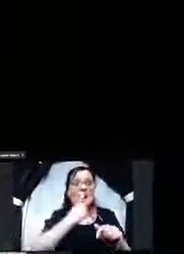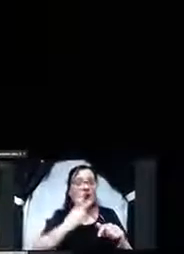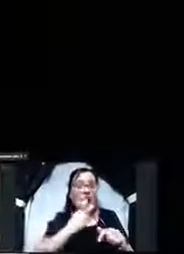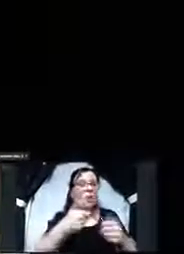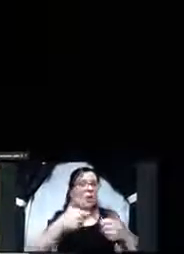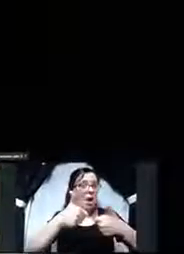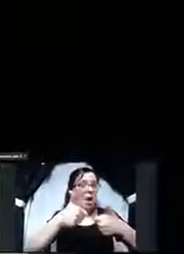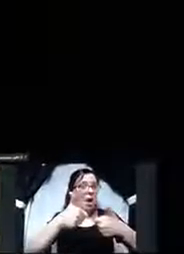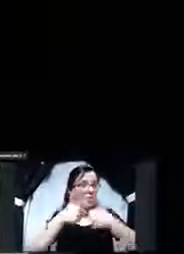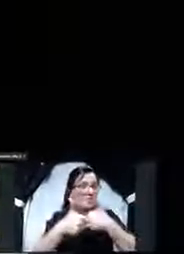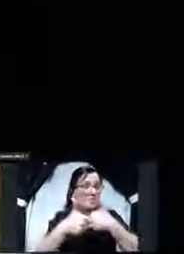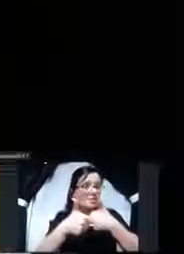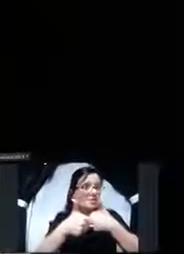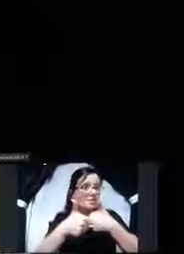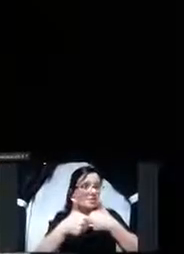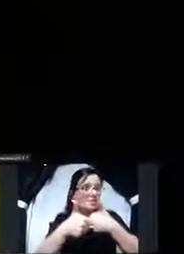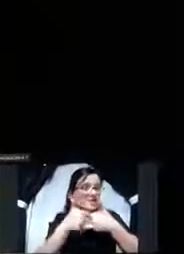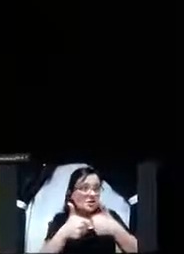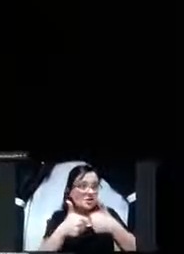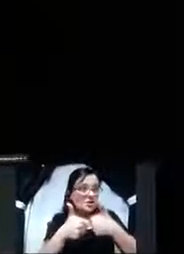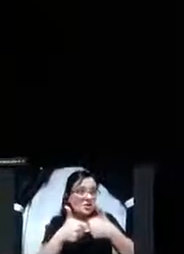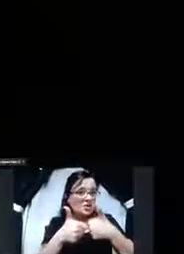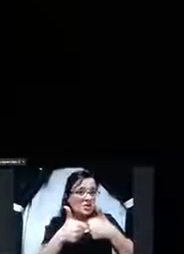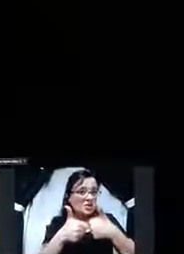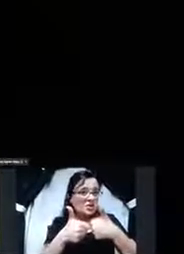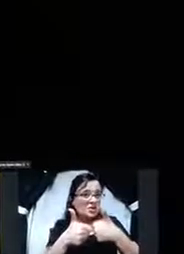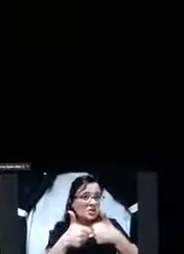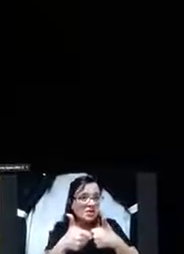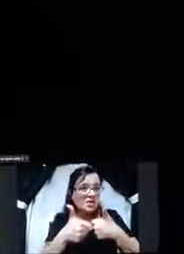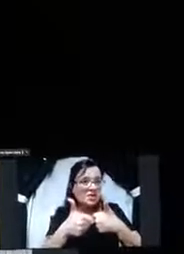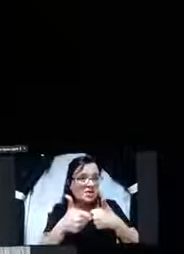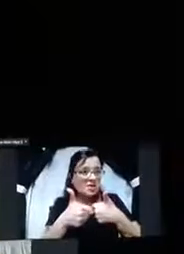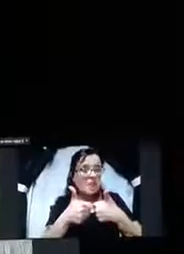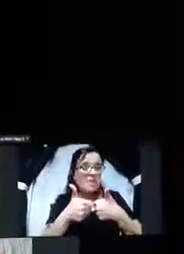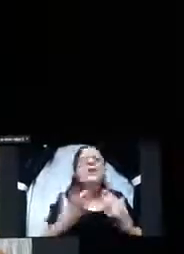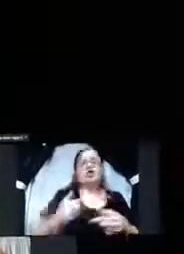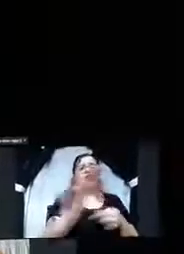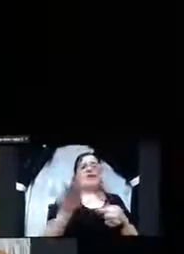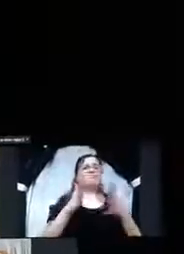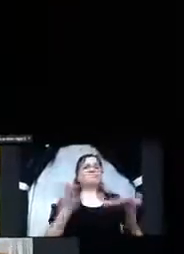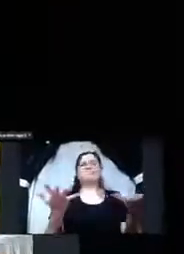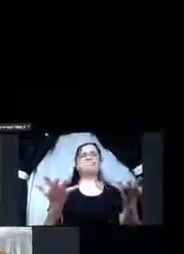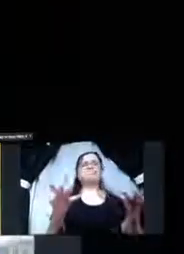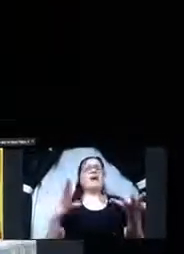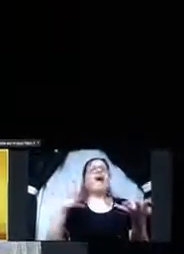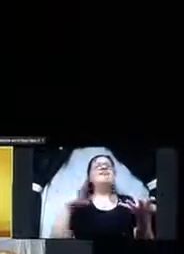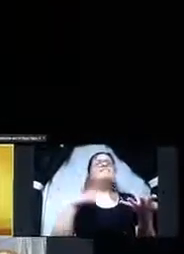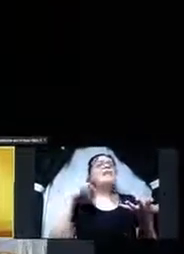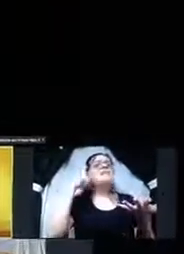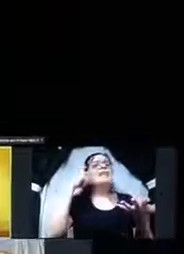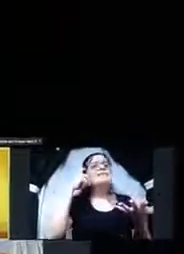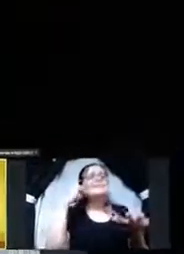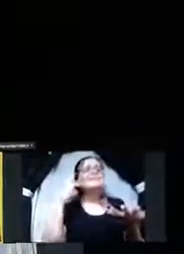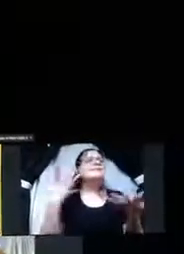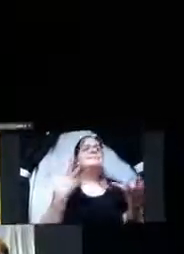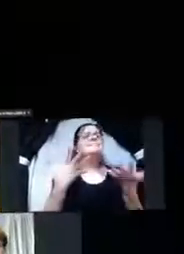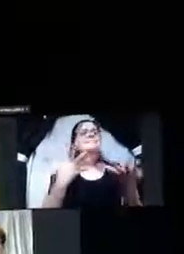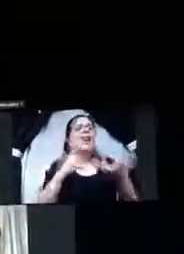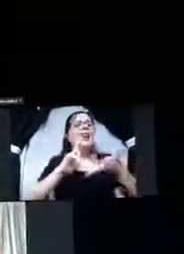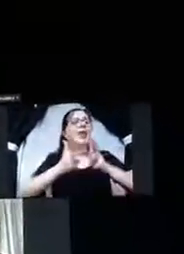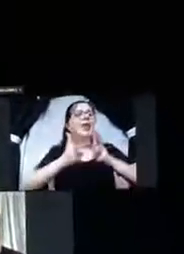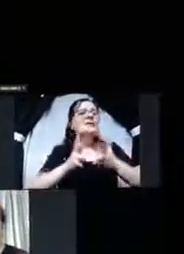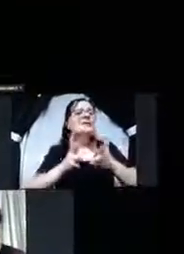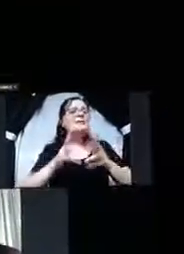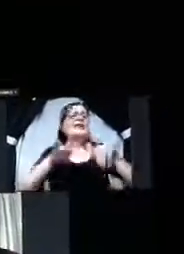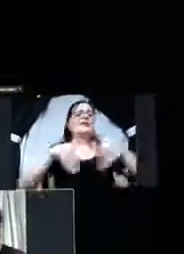porque muchas veces las sociedades no están preparadas para esta cuestión